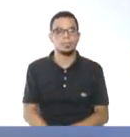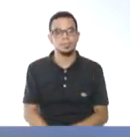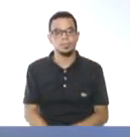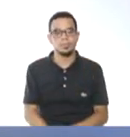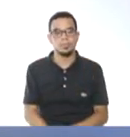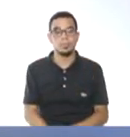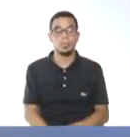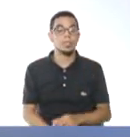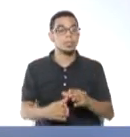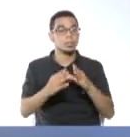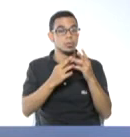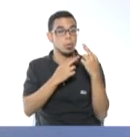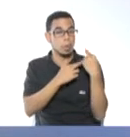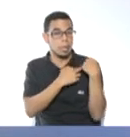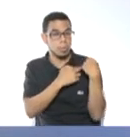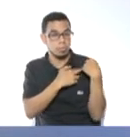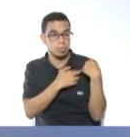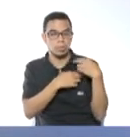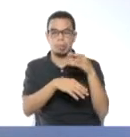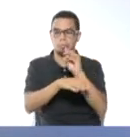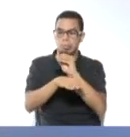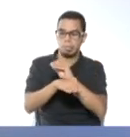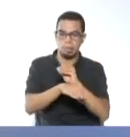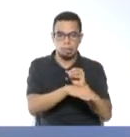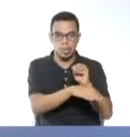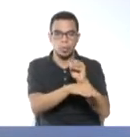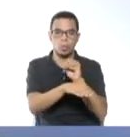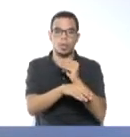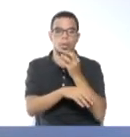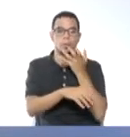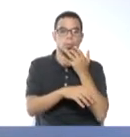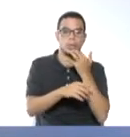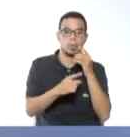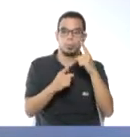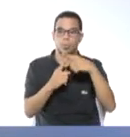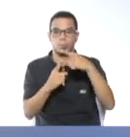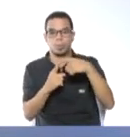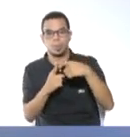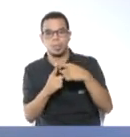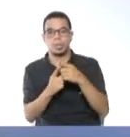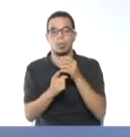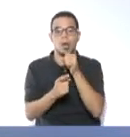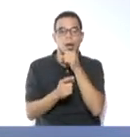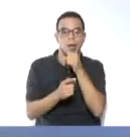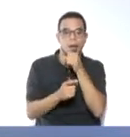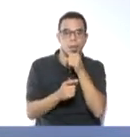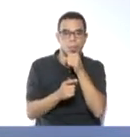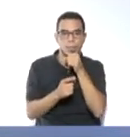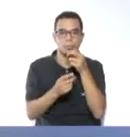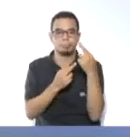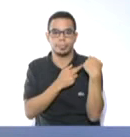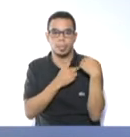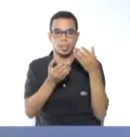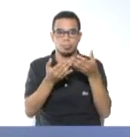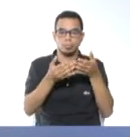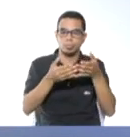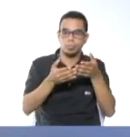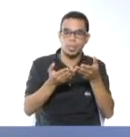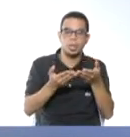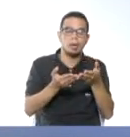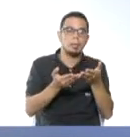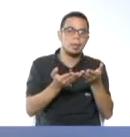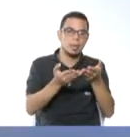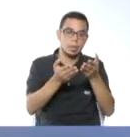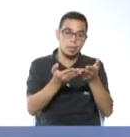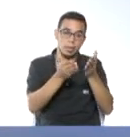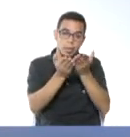los responsables de esos niños, de los que van a estudiar, y por supuesto, ¿qué queremos que se siga fortaleciendo? El tema educativo es